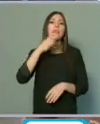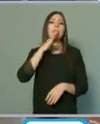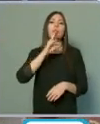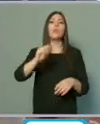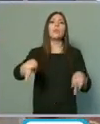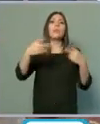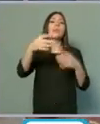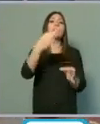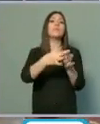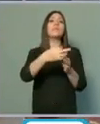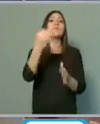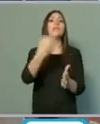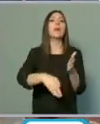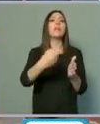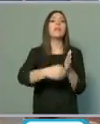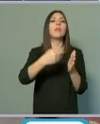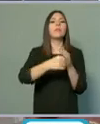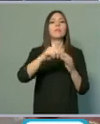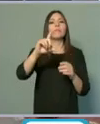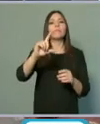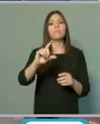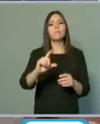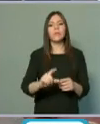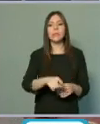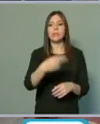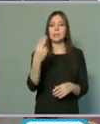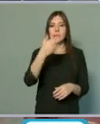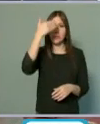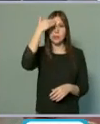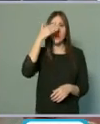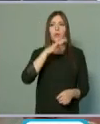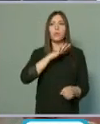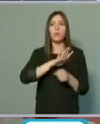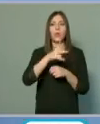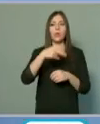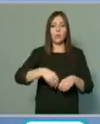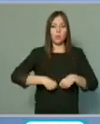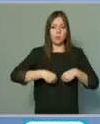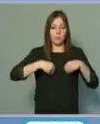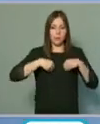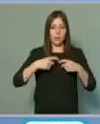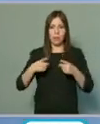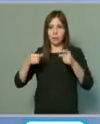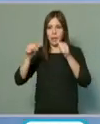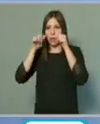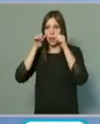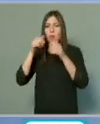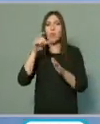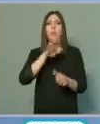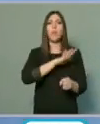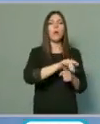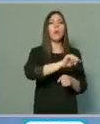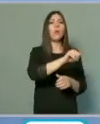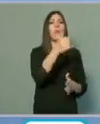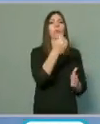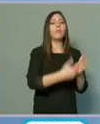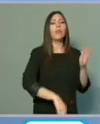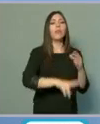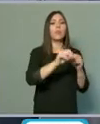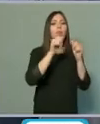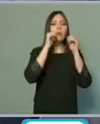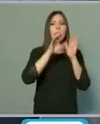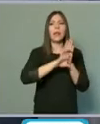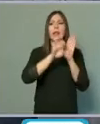poder saber cuál es el área de vida que estoy atendiendo y cuál estoy desatendiendo. Por ejemplo, les preguntaría,